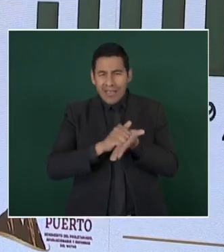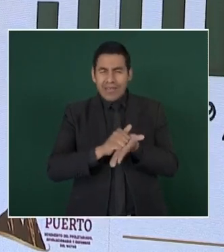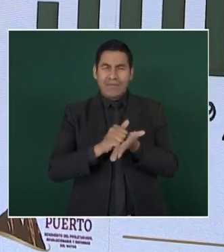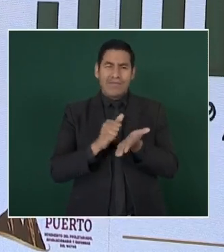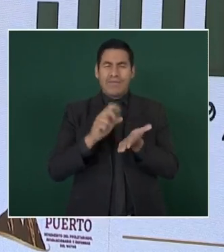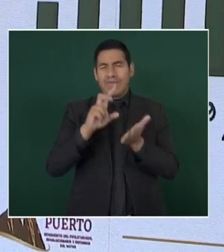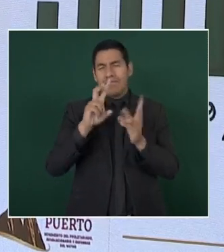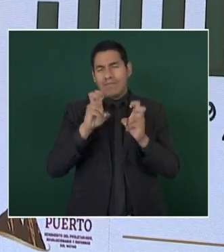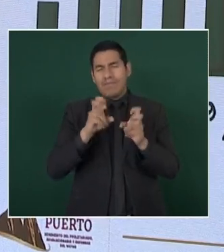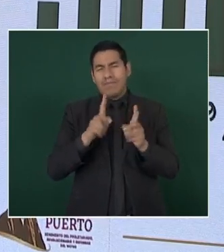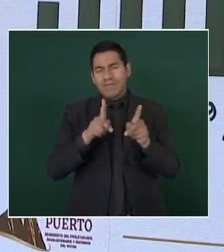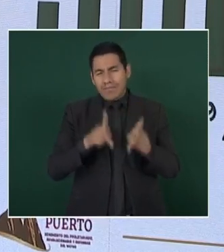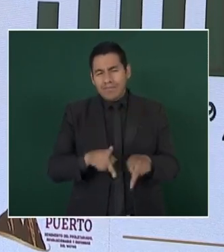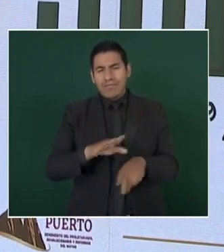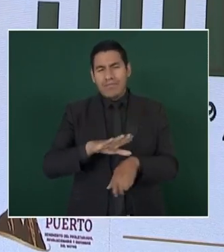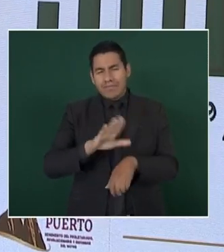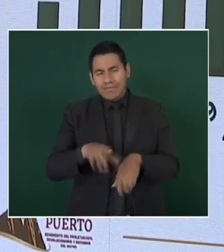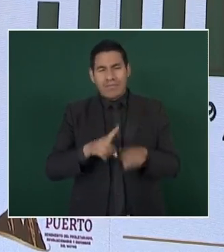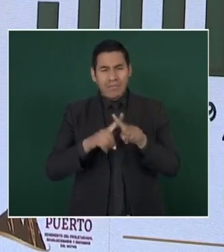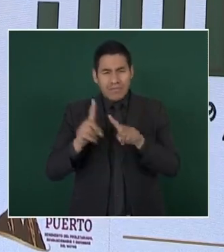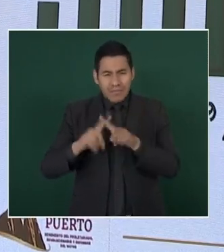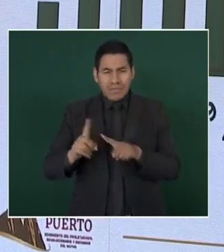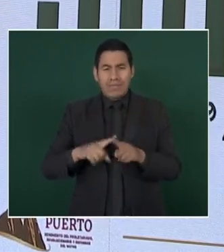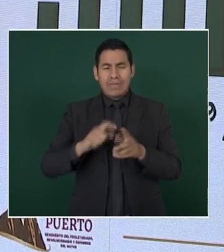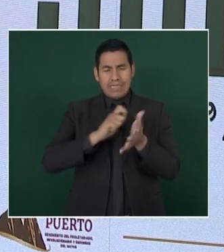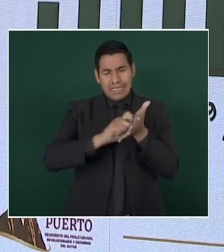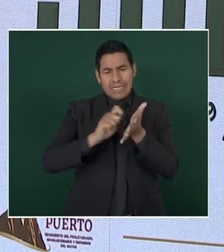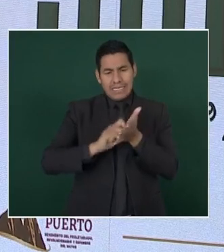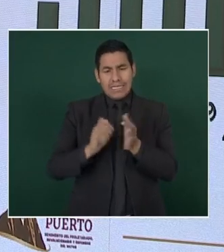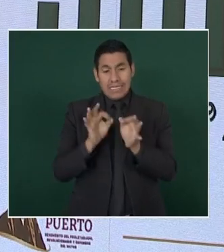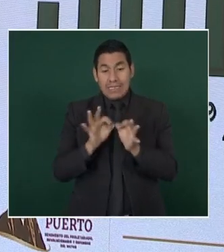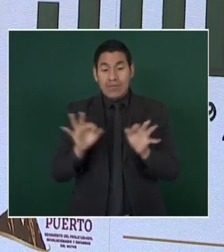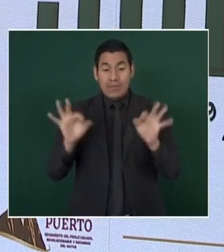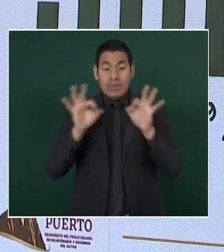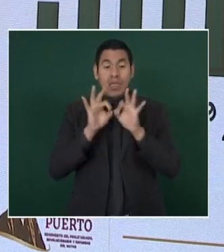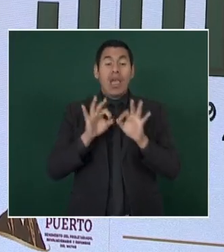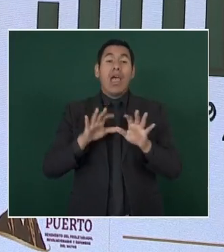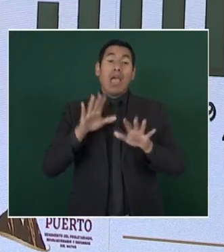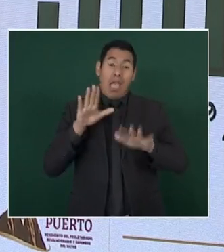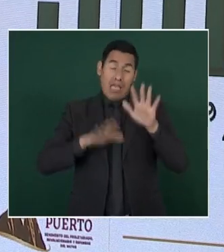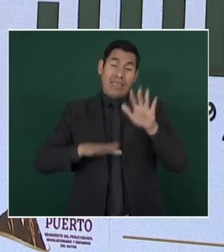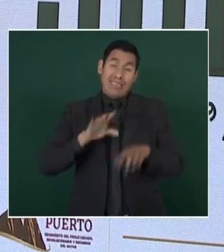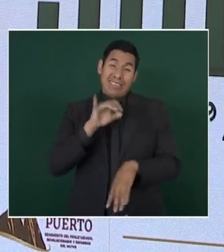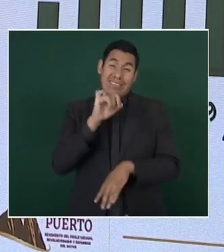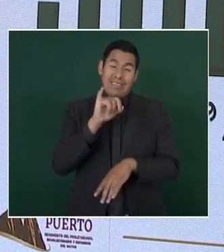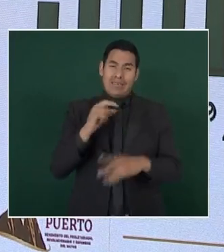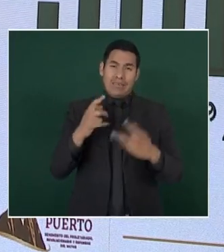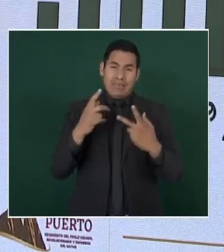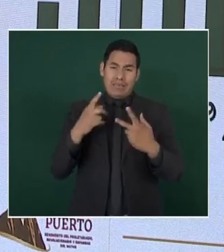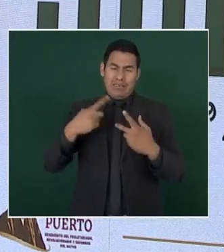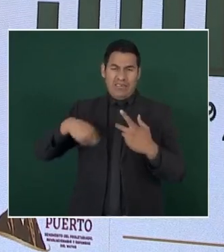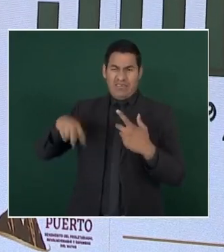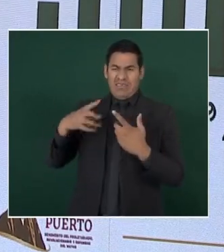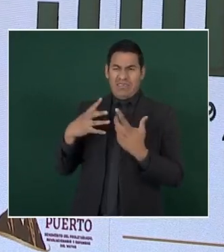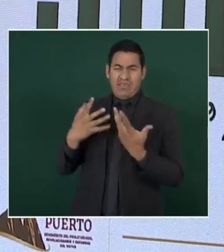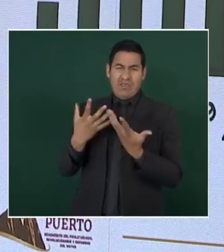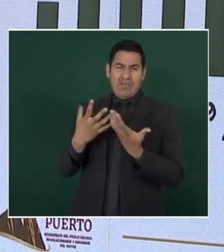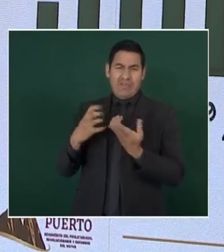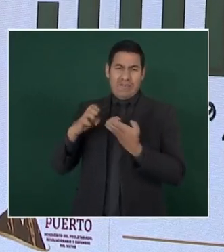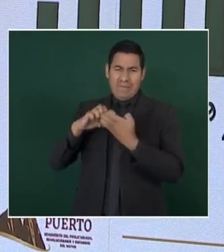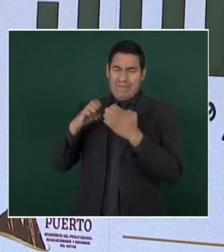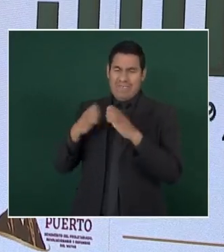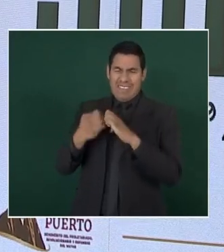Hay veces también que las bandas se llevan a sus heridos y a sus